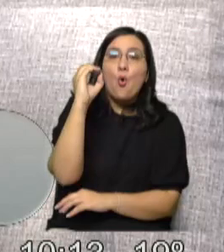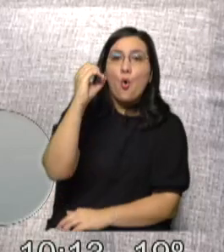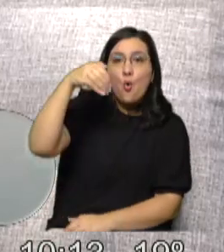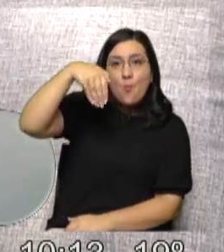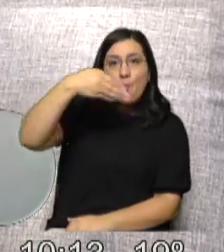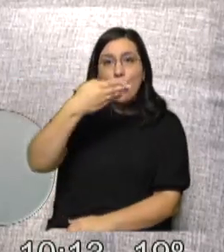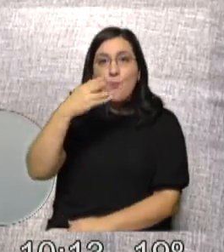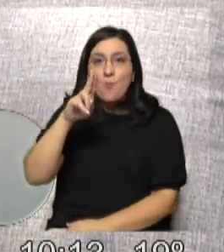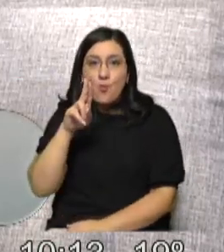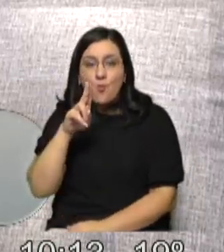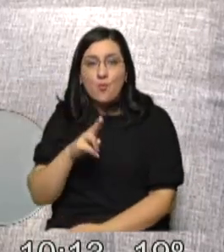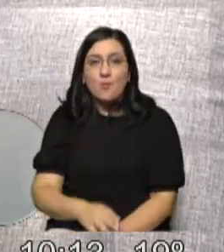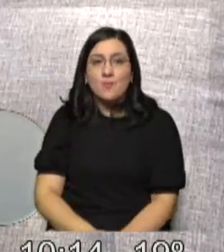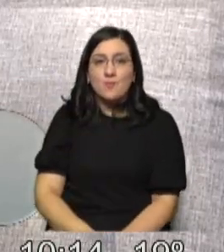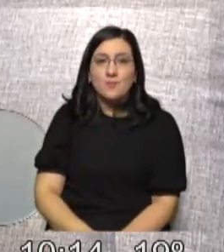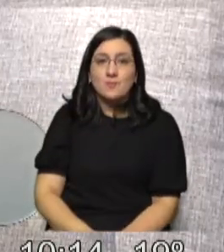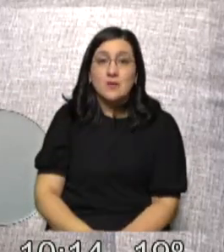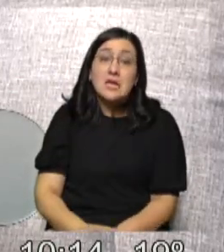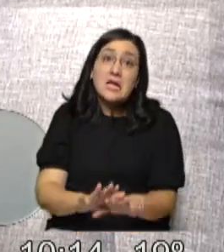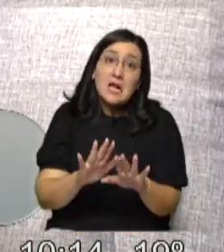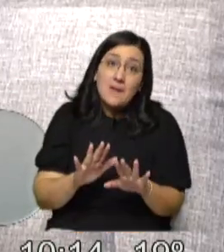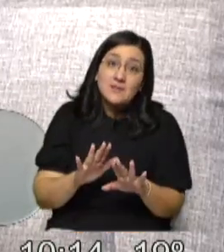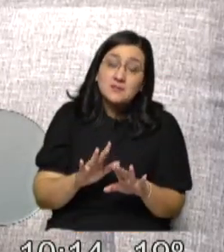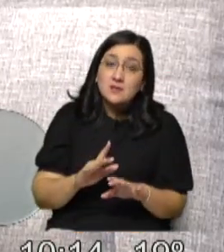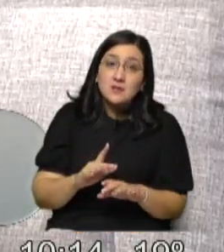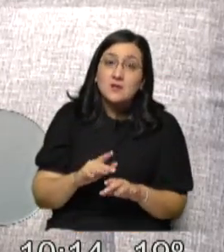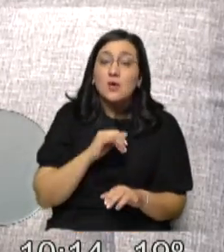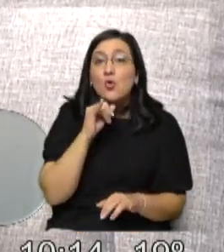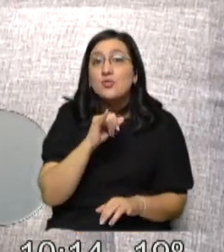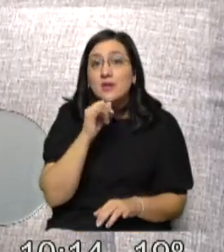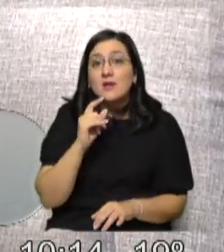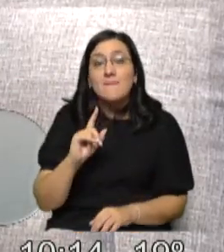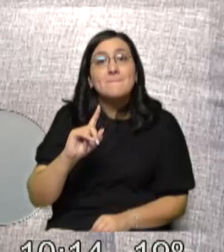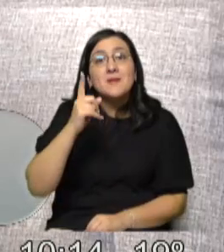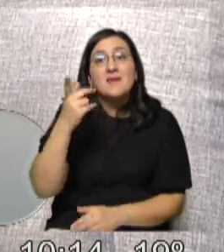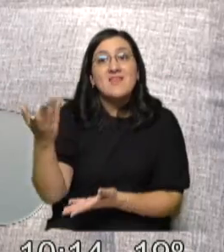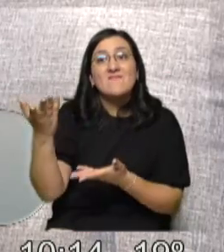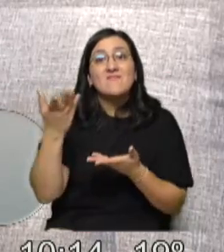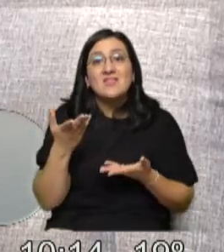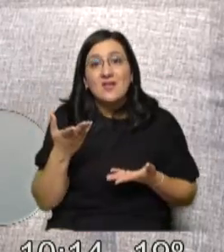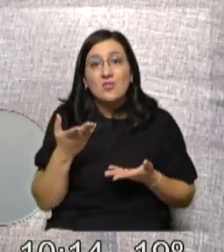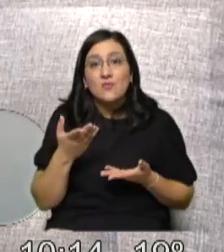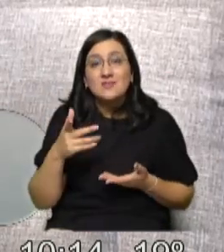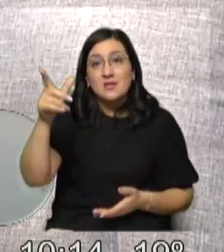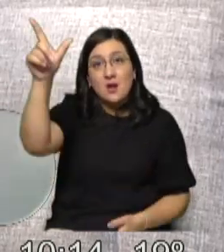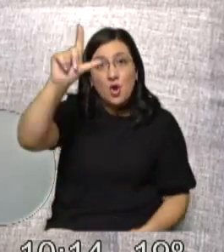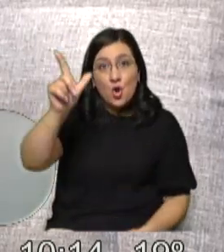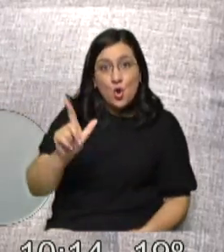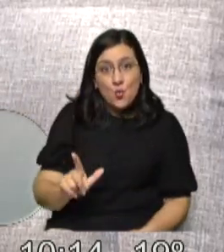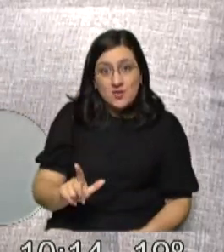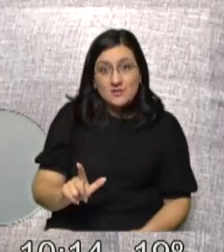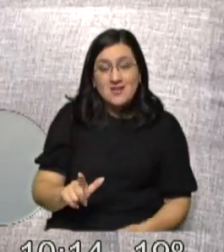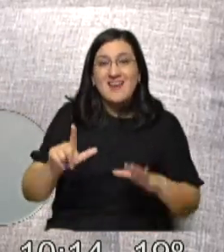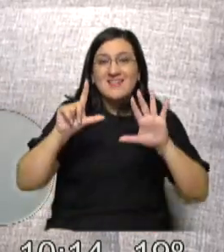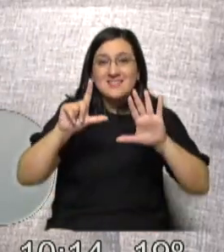Navarra y Maipú. Y bueno, tal vez la novedad, un poco la primicia, es contar que el primer invitado va a ser los lunes a las 7 de